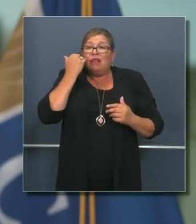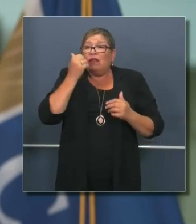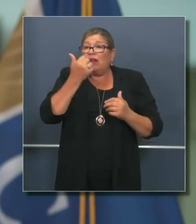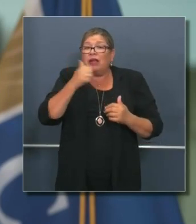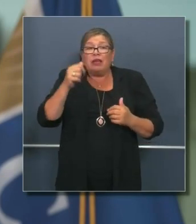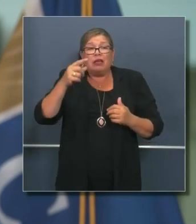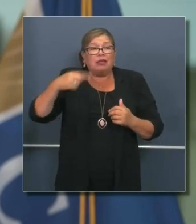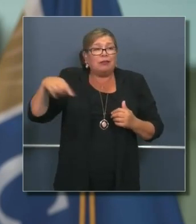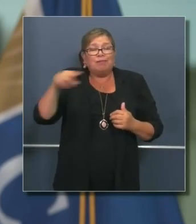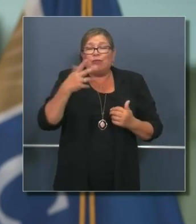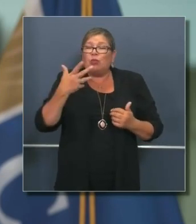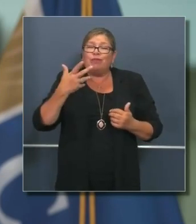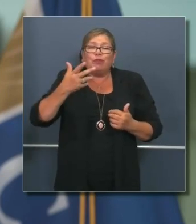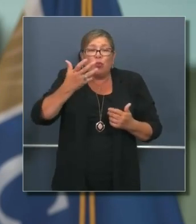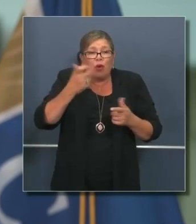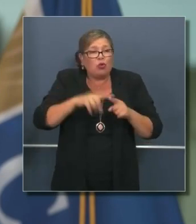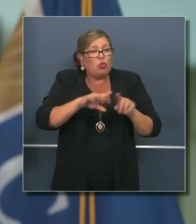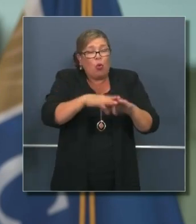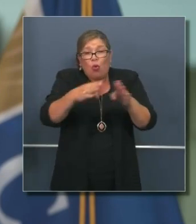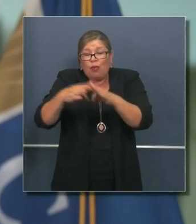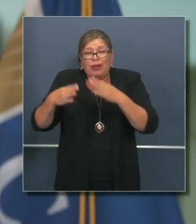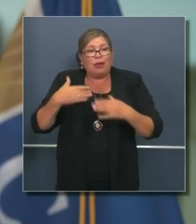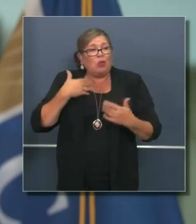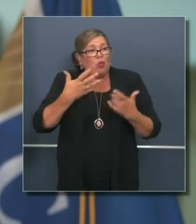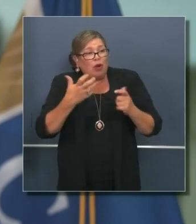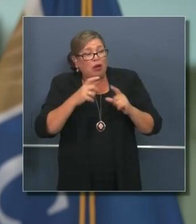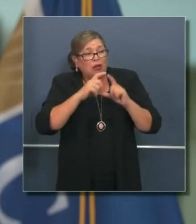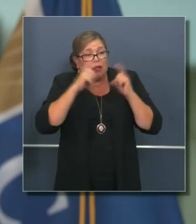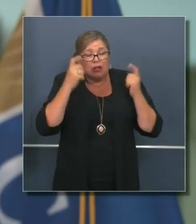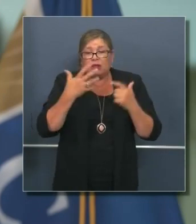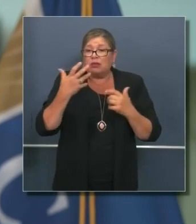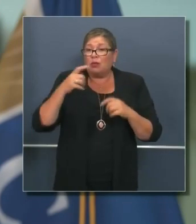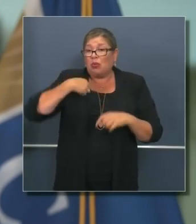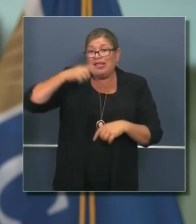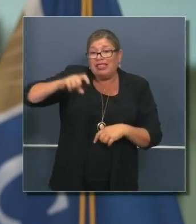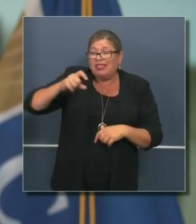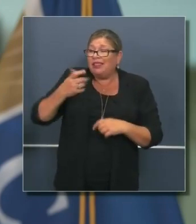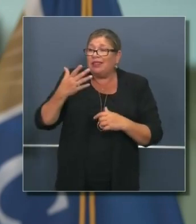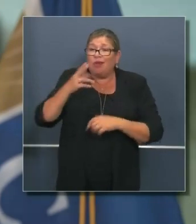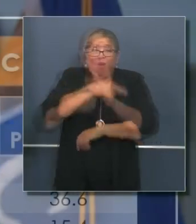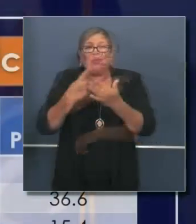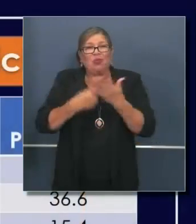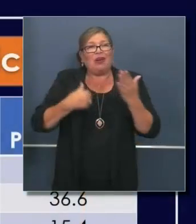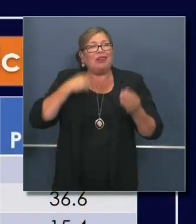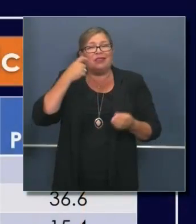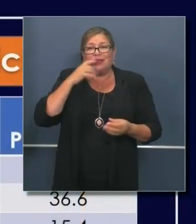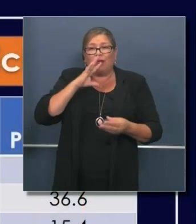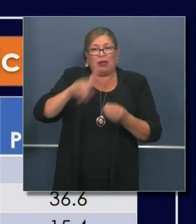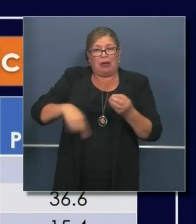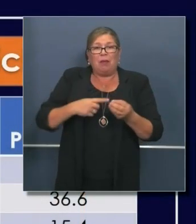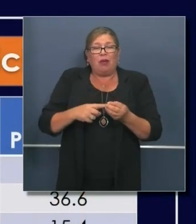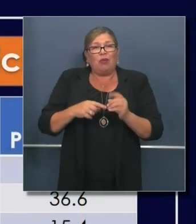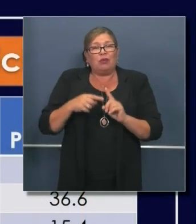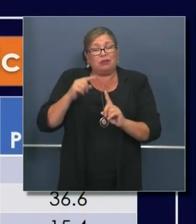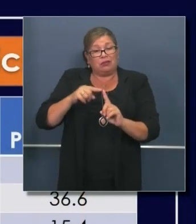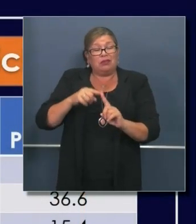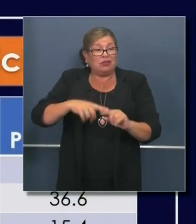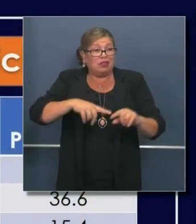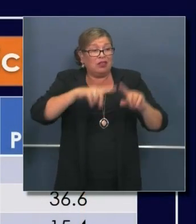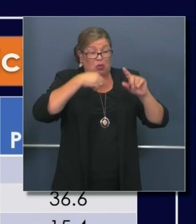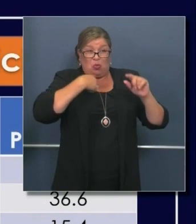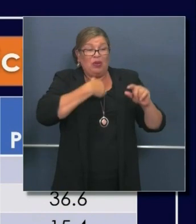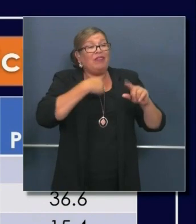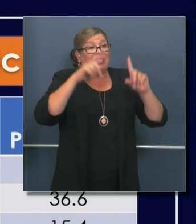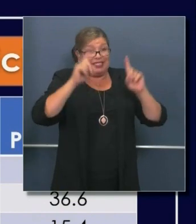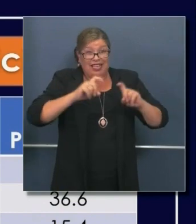el gobernador Gavin Newsom habló sobre la trágica muerte de George Floyd en Minnesota, comentando que nuestra sociedad